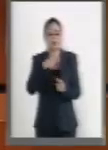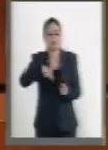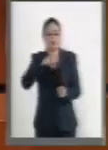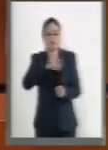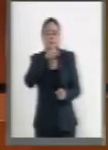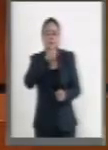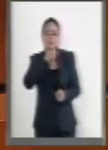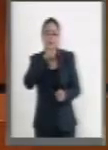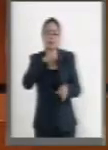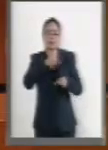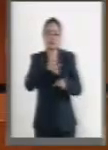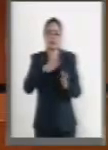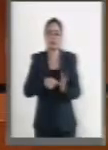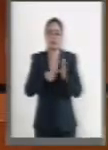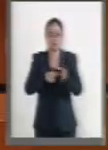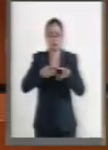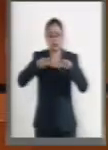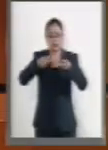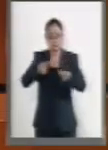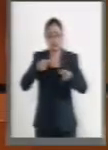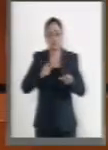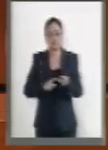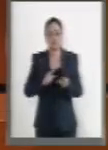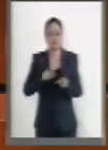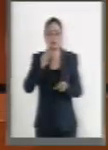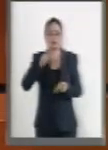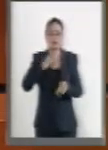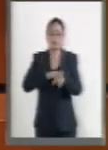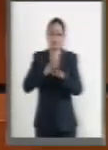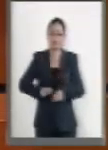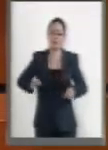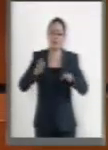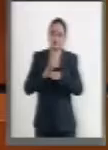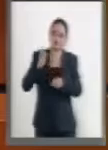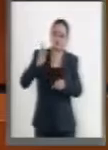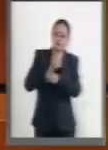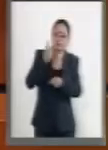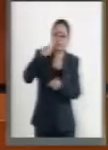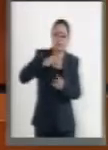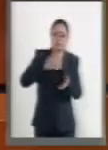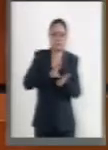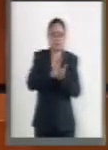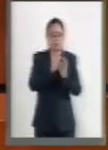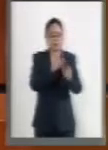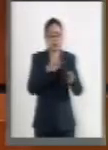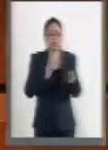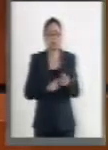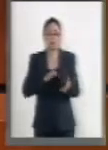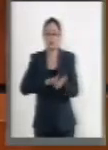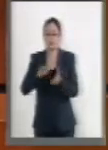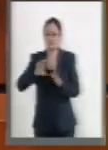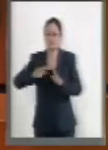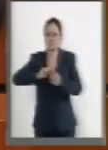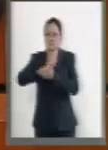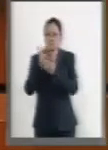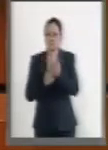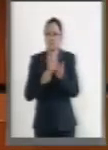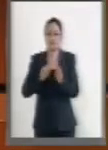eficiencia en el ejercicio del gasto público, privilegiar los proyectos de inversión, apoyar los programas